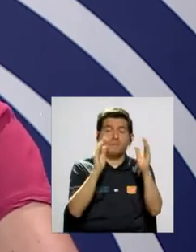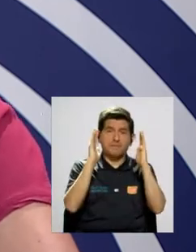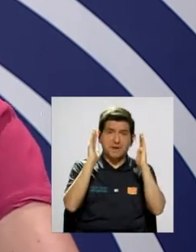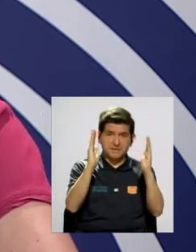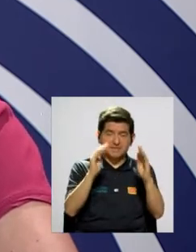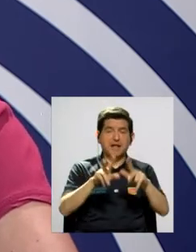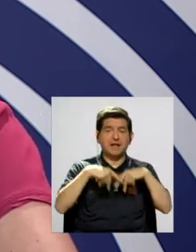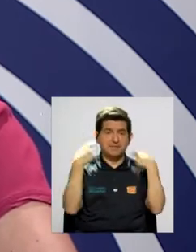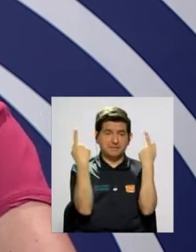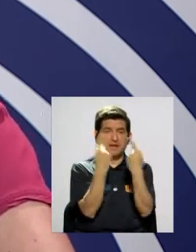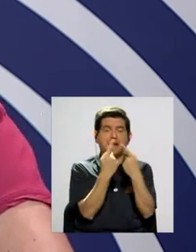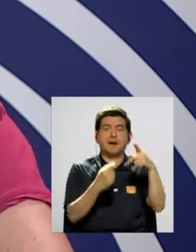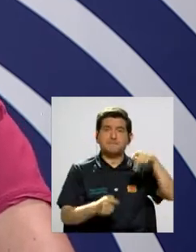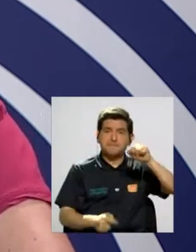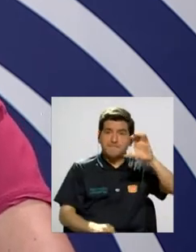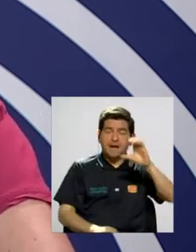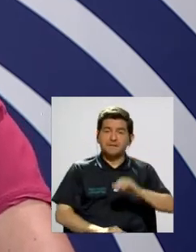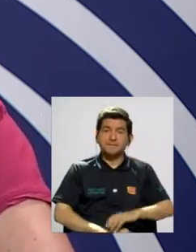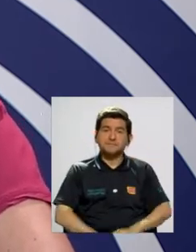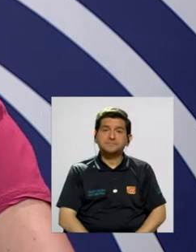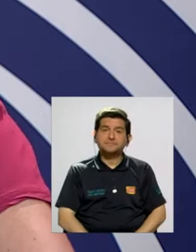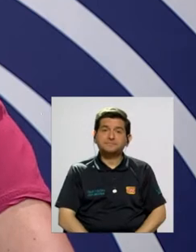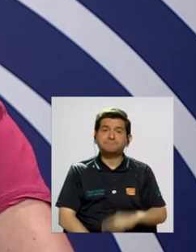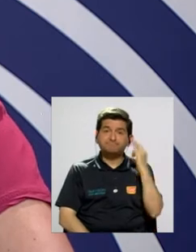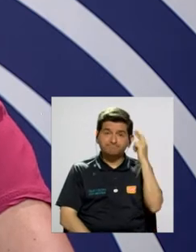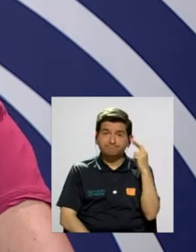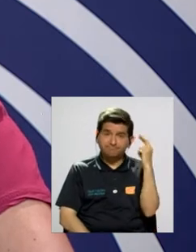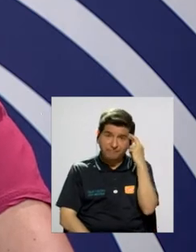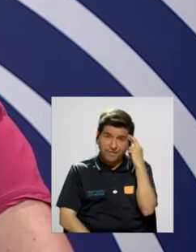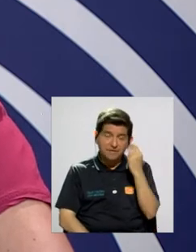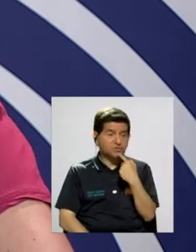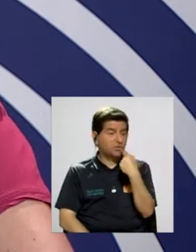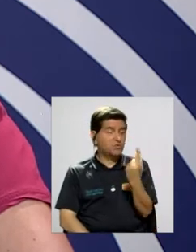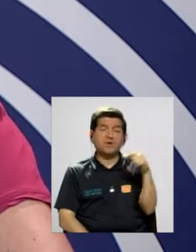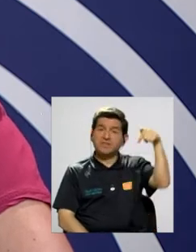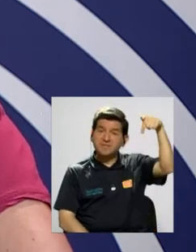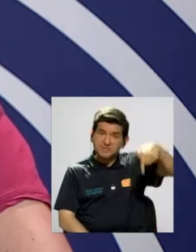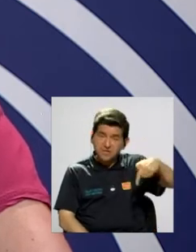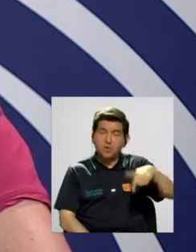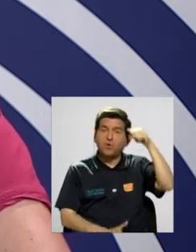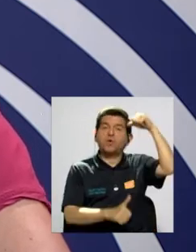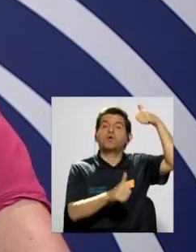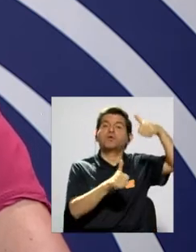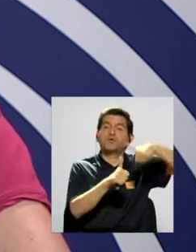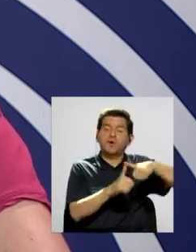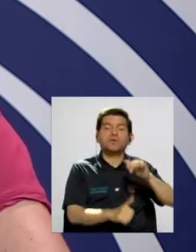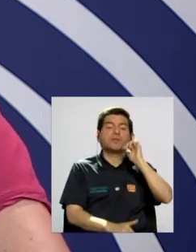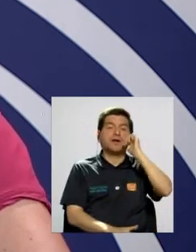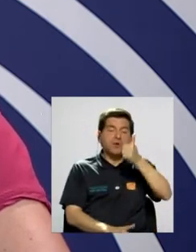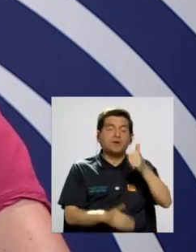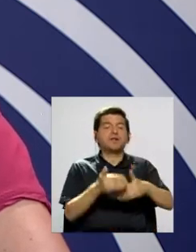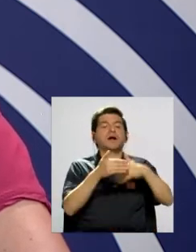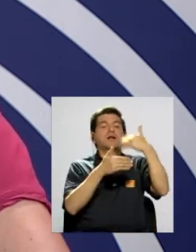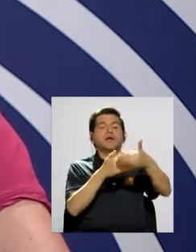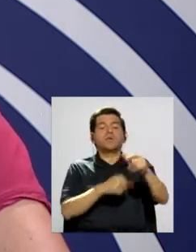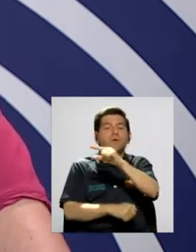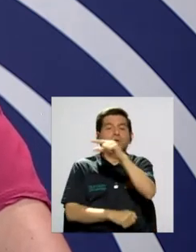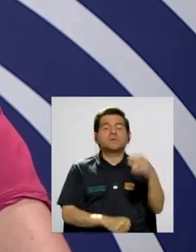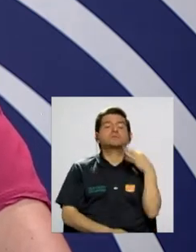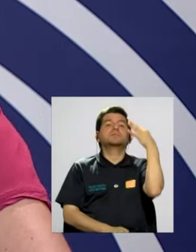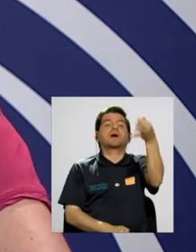que el Partido Acción Ciudadana. Por lo tanto, esto que él dice hoy, que habrá que recordarlo mañana y pasado y la semana que